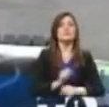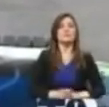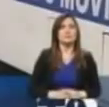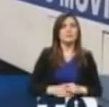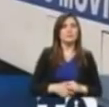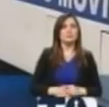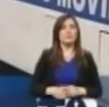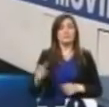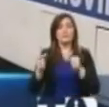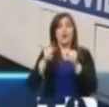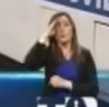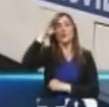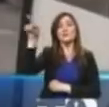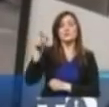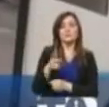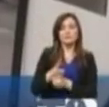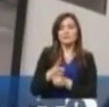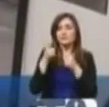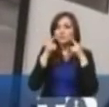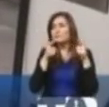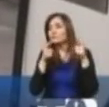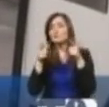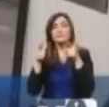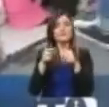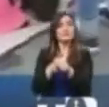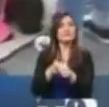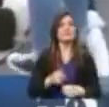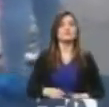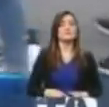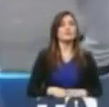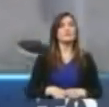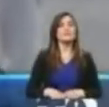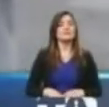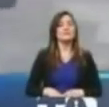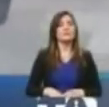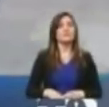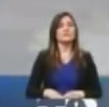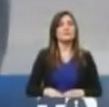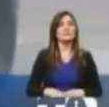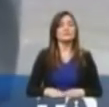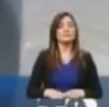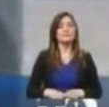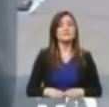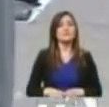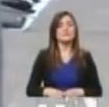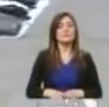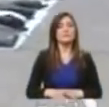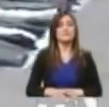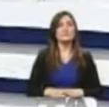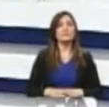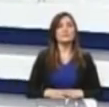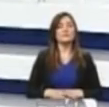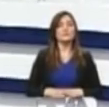Un vehículo de la policía se ha instalado a continuación de las ventas. En Quito, Nelson Carrera, 24